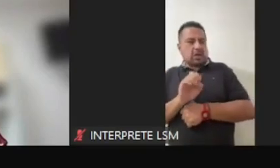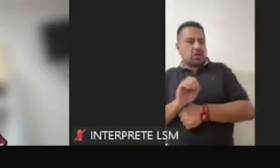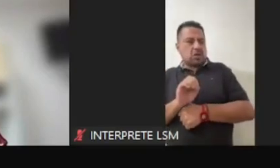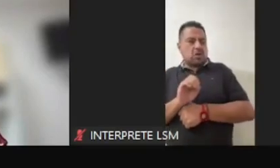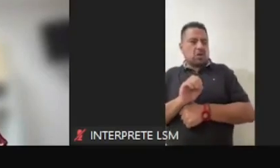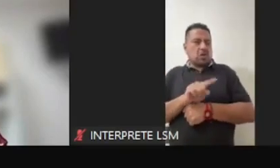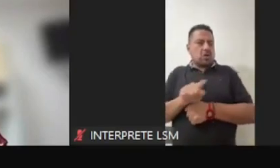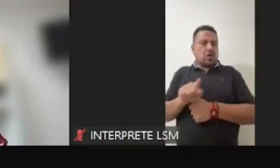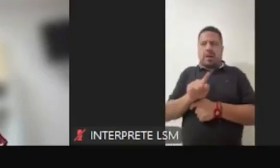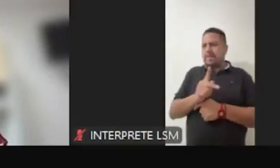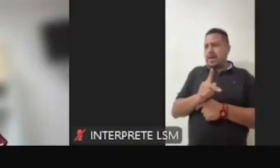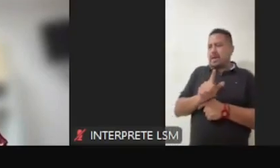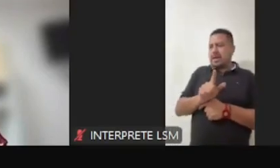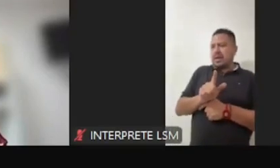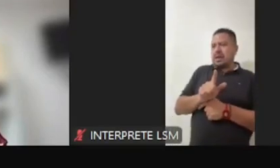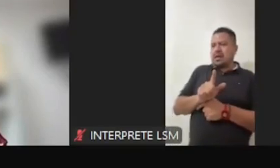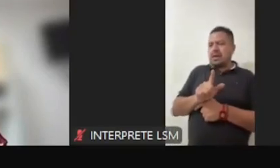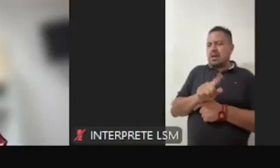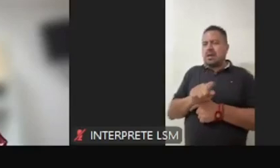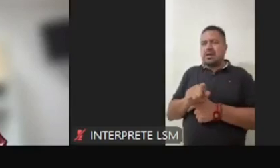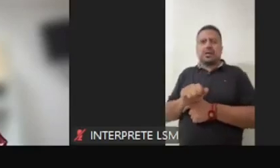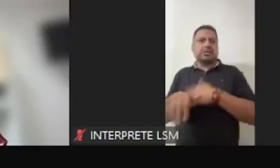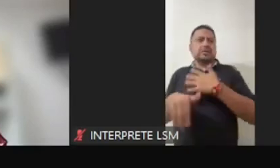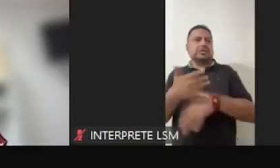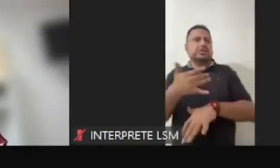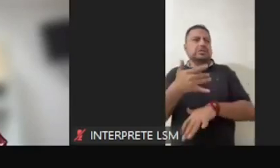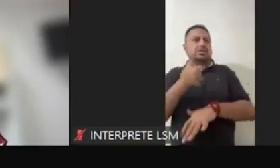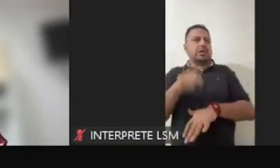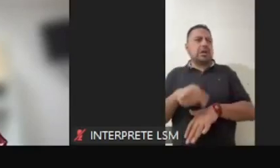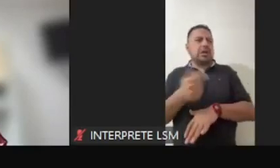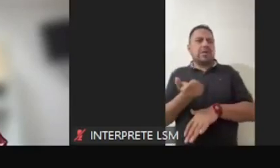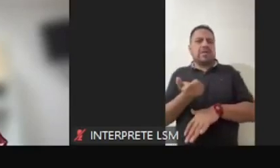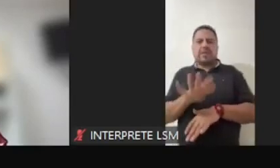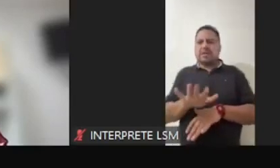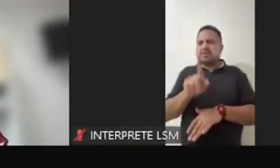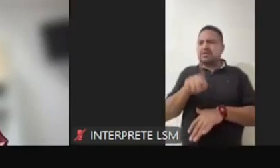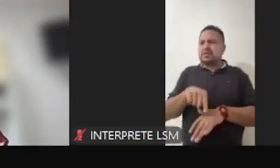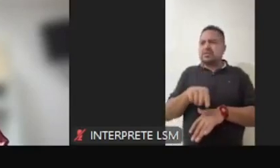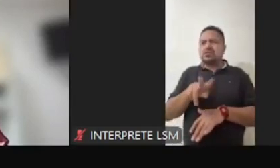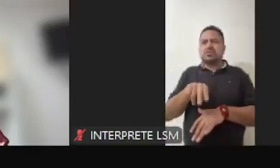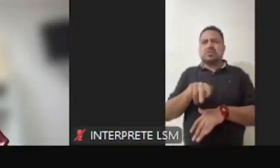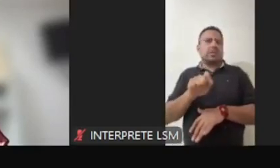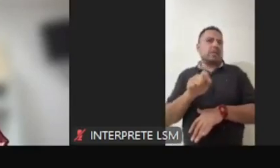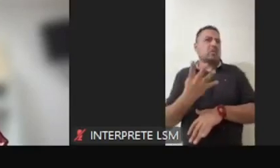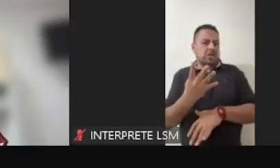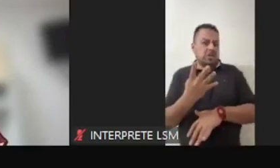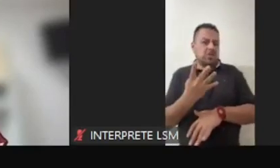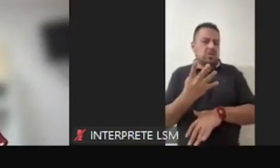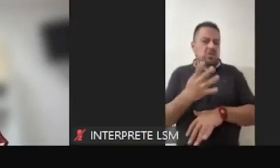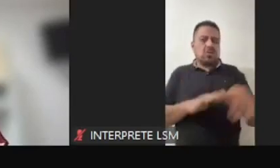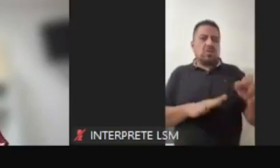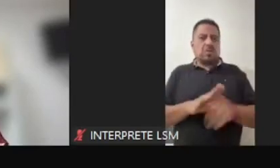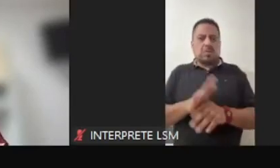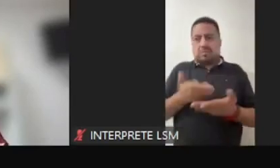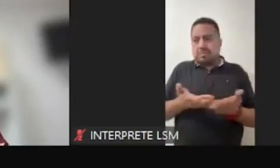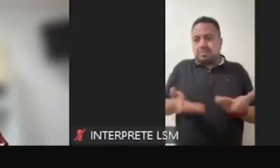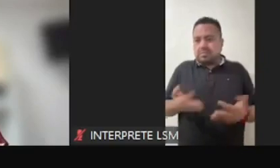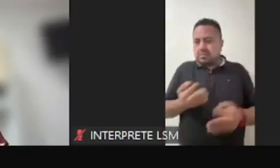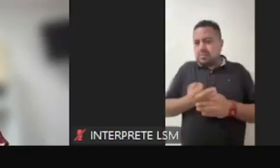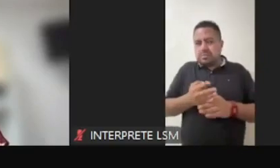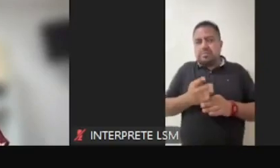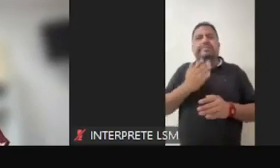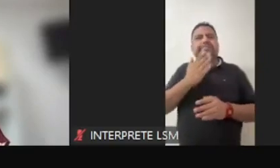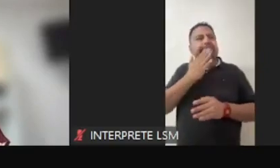gu pl-1 155/1 2024 En consecuencia Solicito